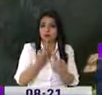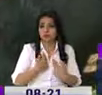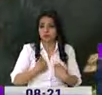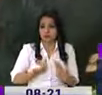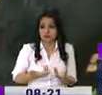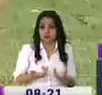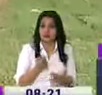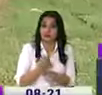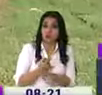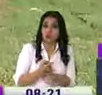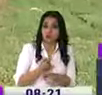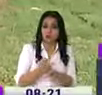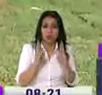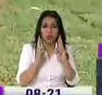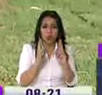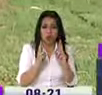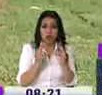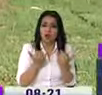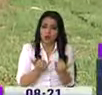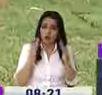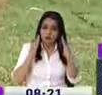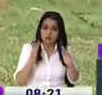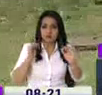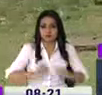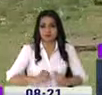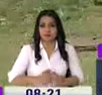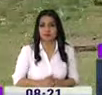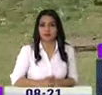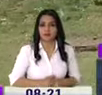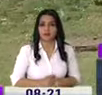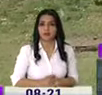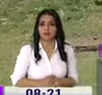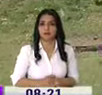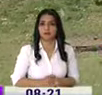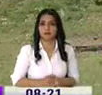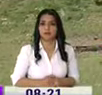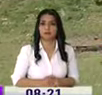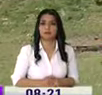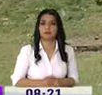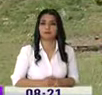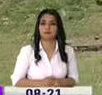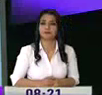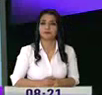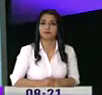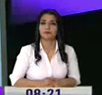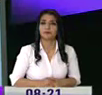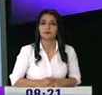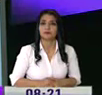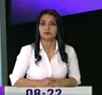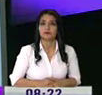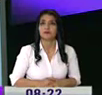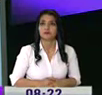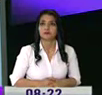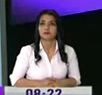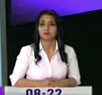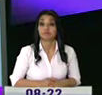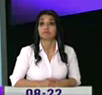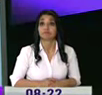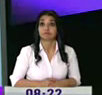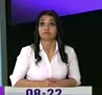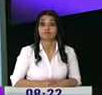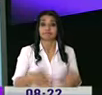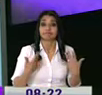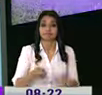lo que esperan esta vez sean escuchados, informó Sofía Vintimilla. En este punto, la